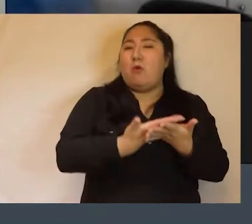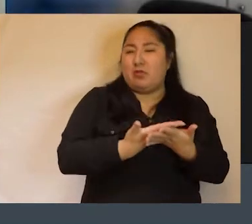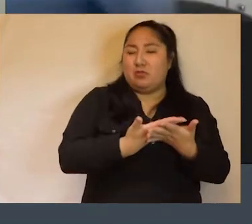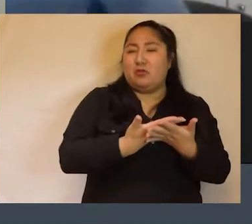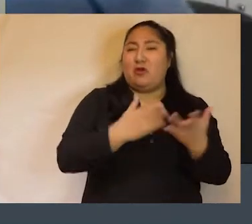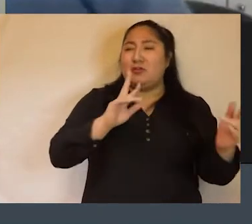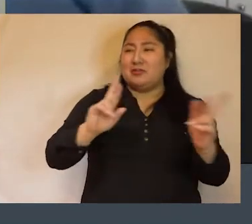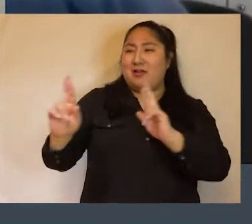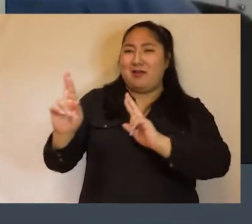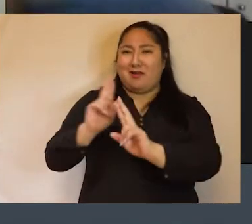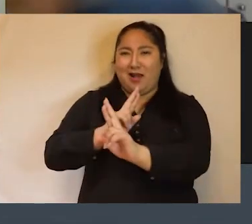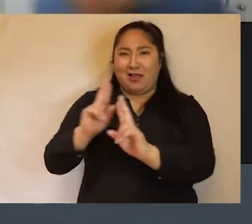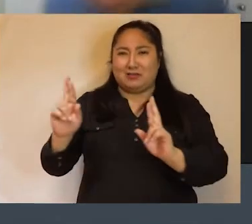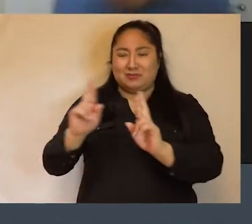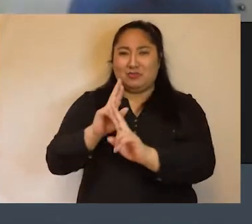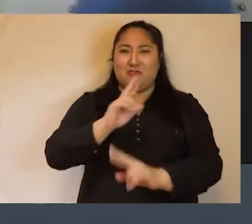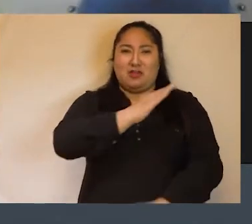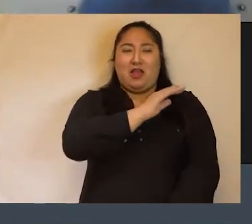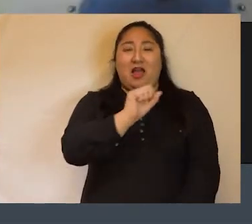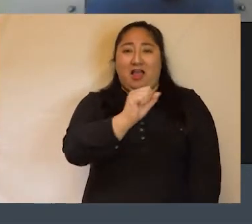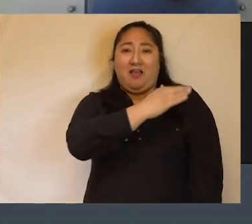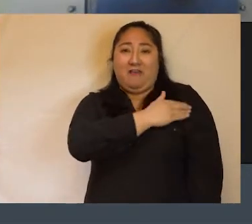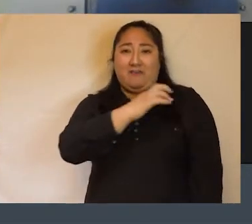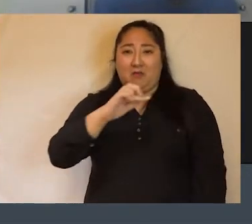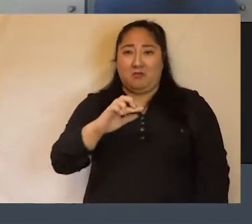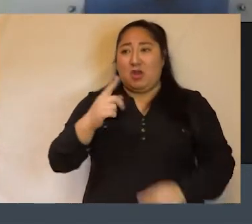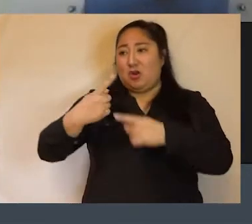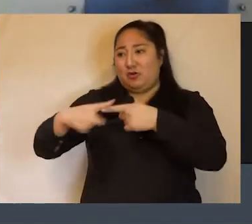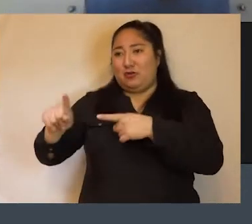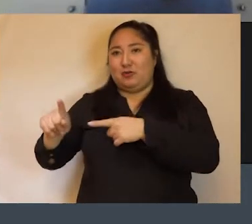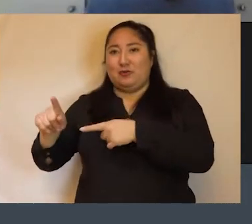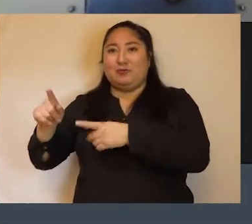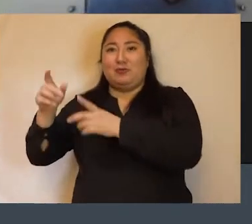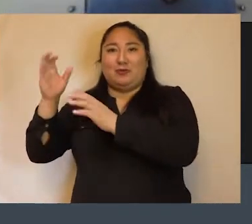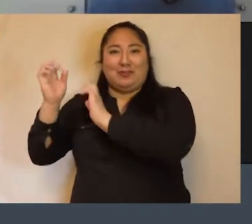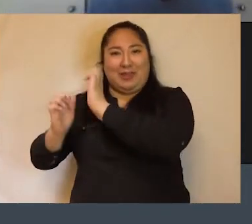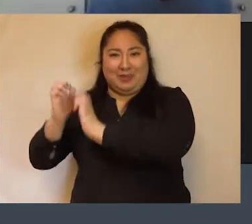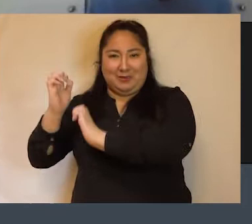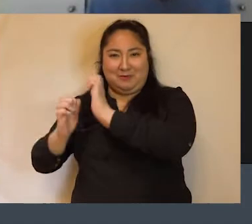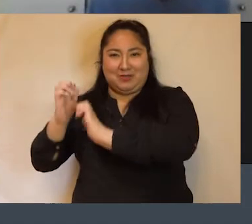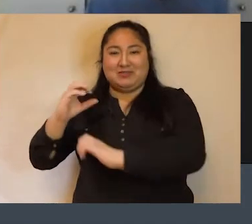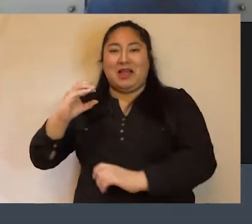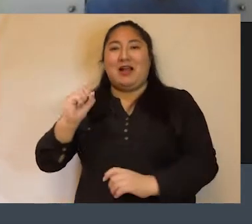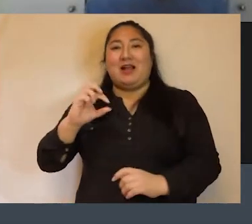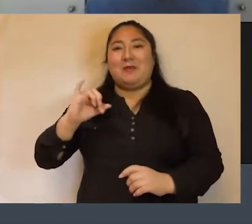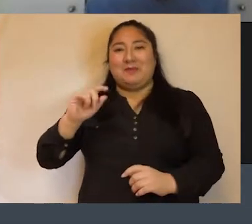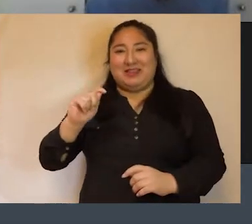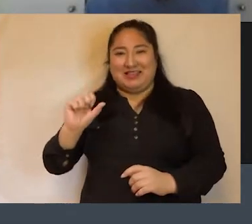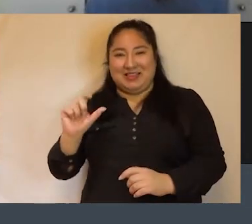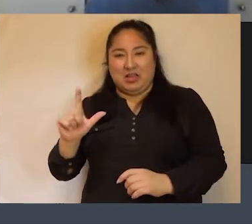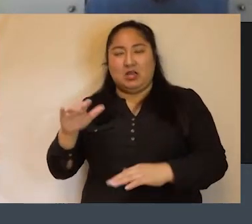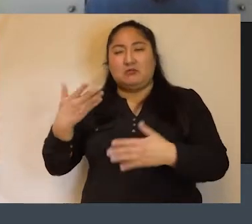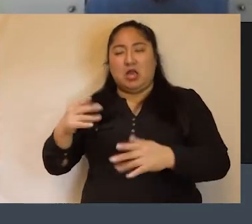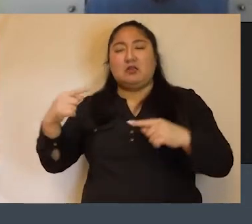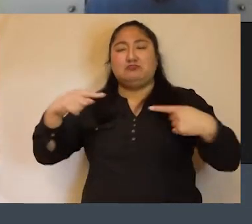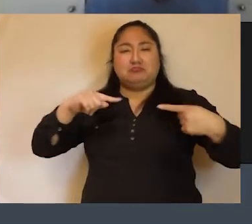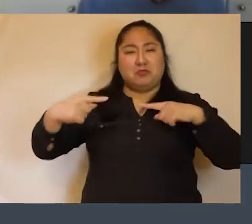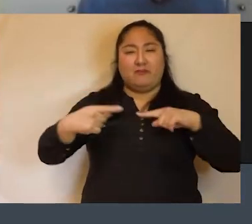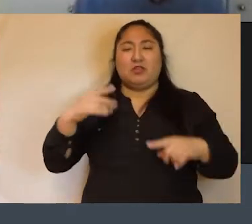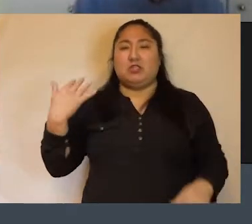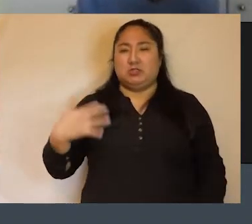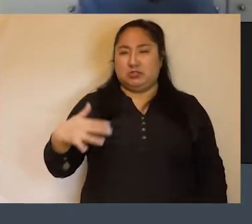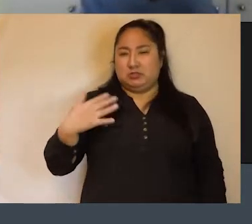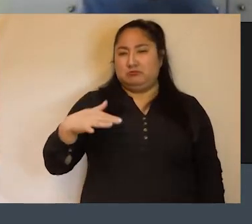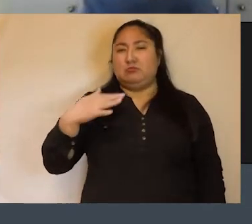especialmente cuando se relaciona la AFP con los mercados de capital, ¿cierto? Ahí comienza también un debate